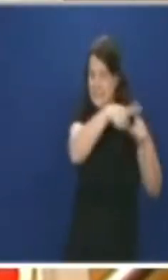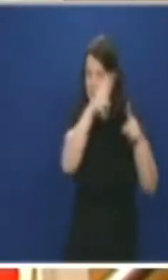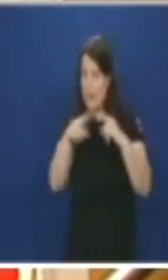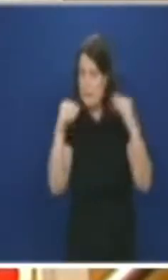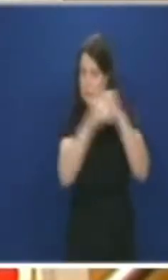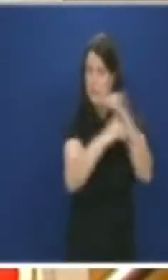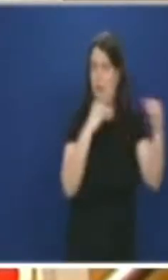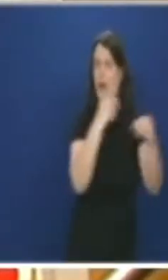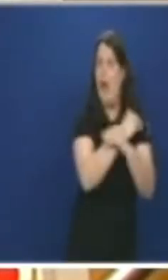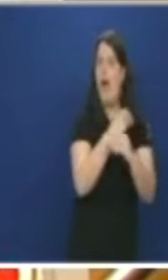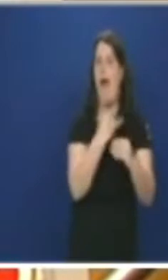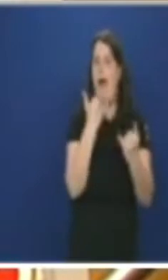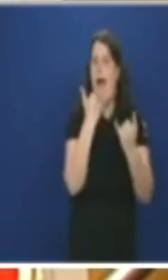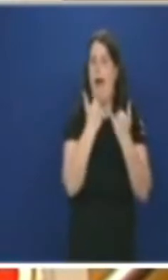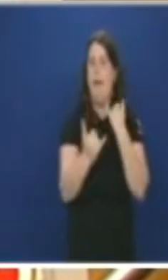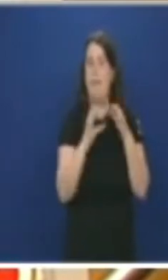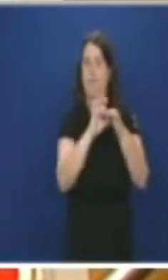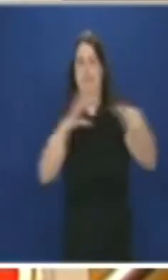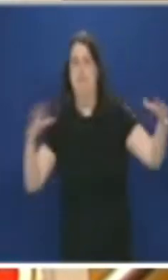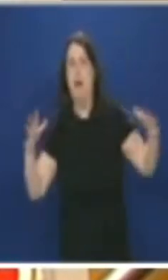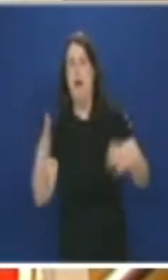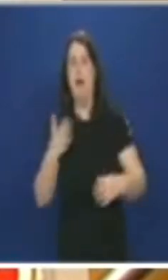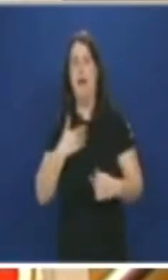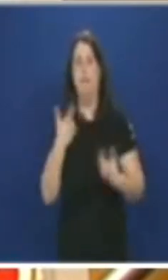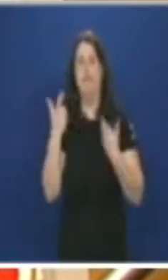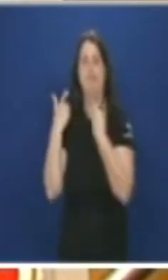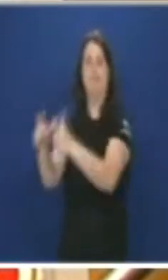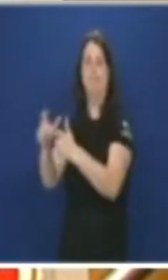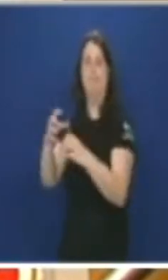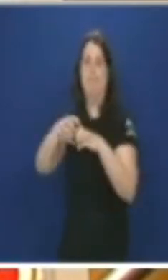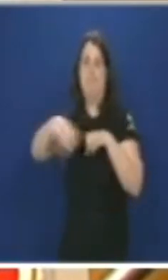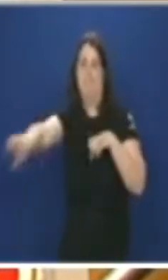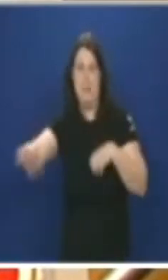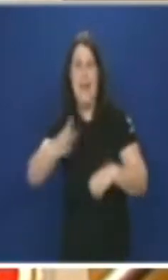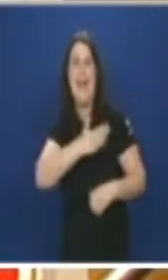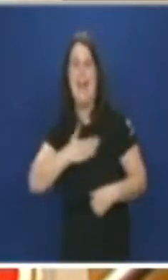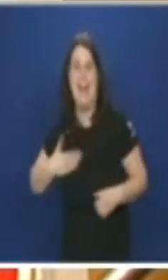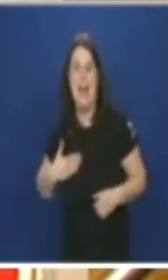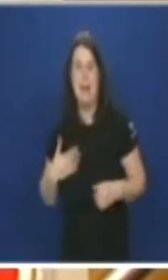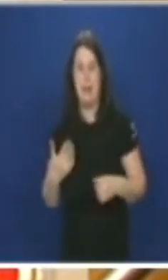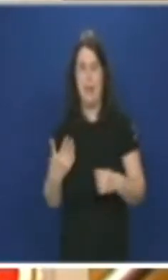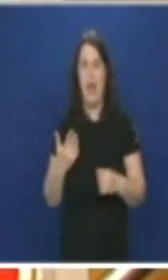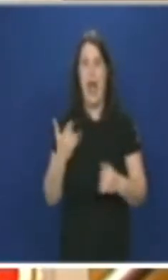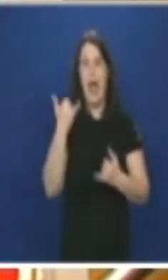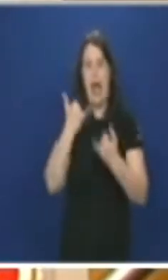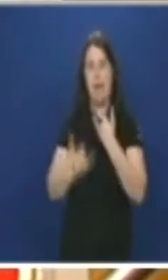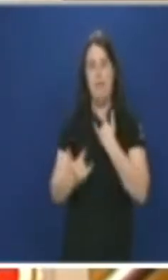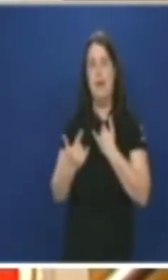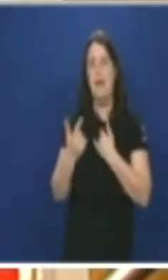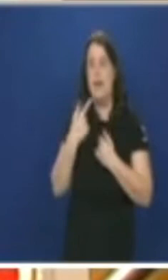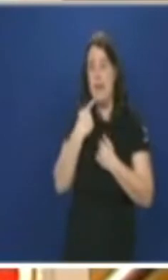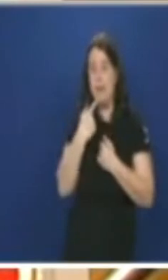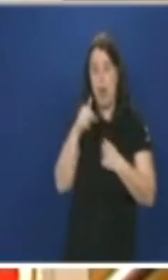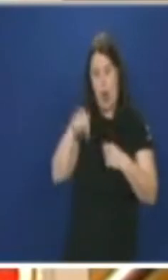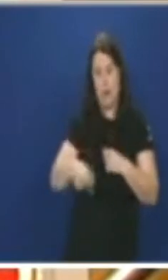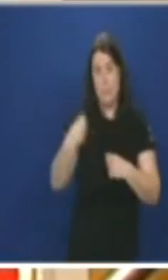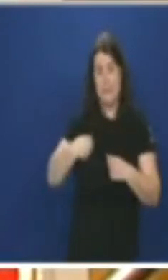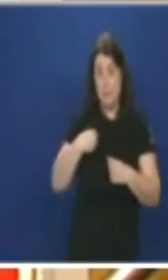prefiran borrarse e apostar pola autoexclusión, en vez de tomar exemplo dos persoeiros que hoxe